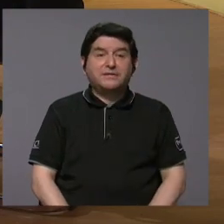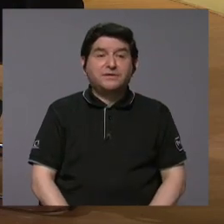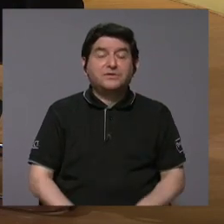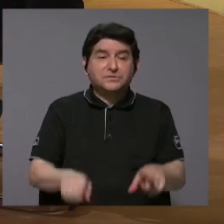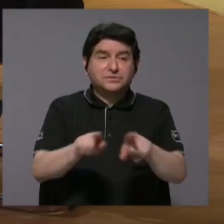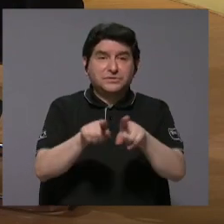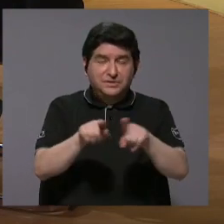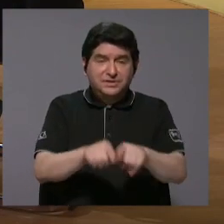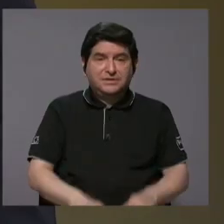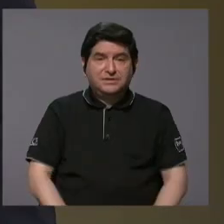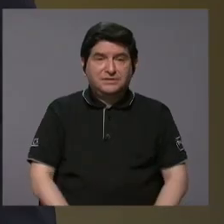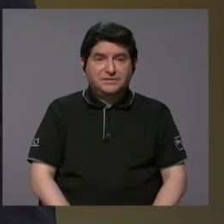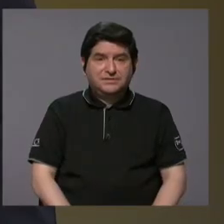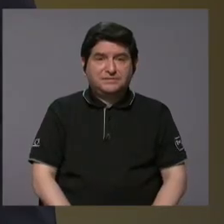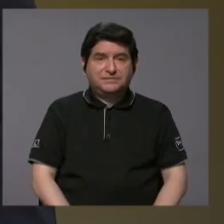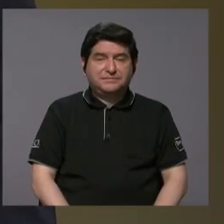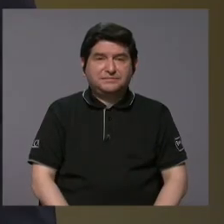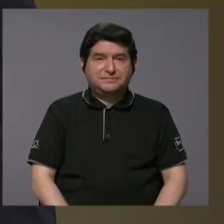han recibido